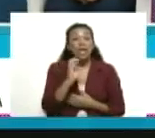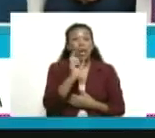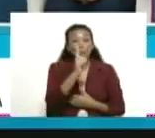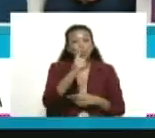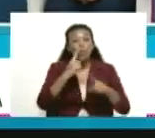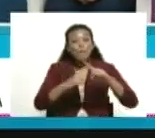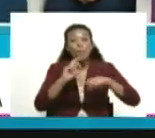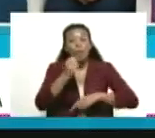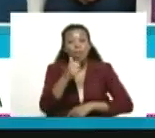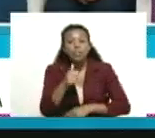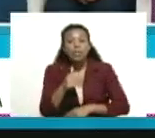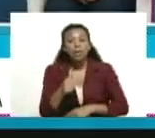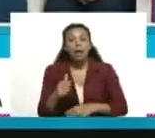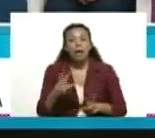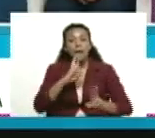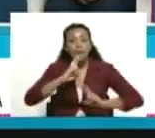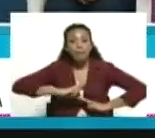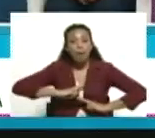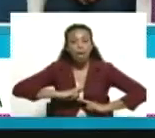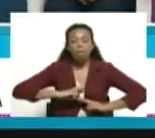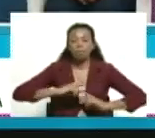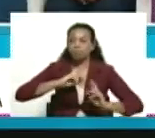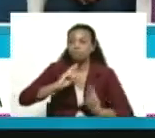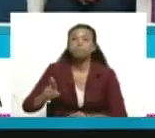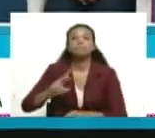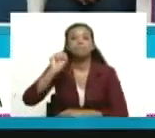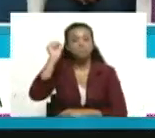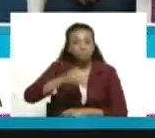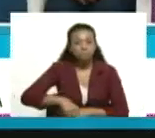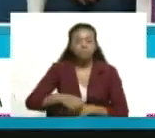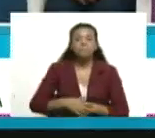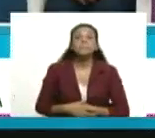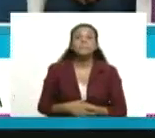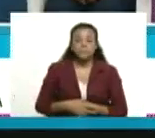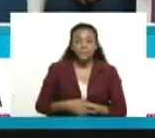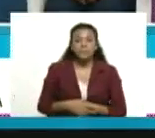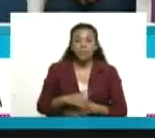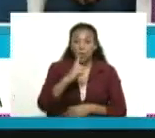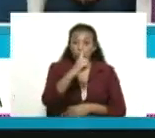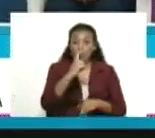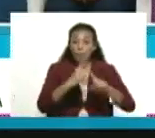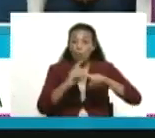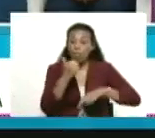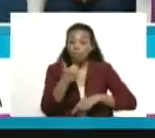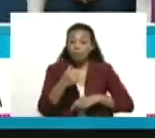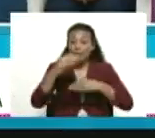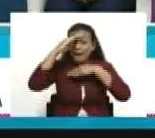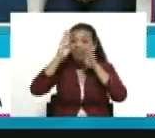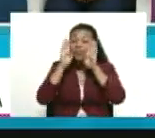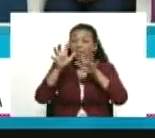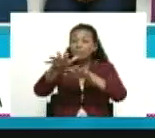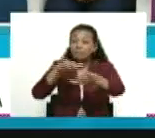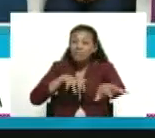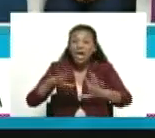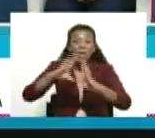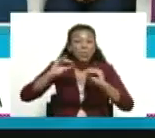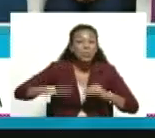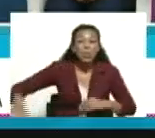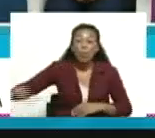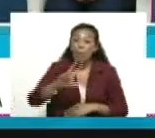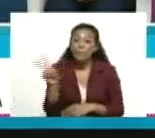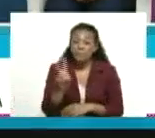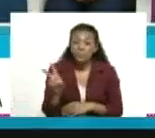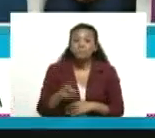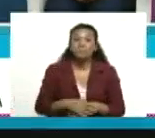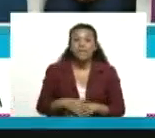por supuesto. De esta forma tan efectiva. Sí, tienen que ser el 1x10. El 1x10 tiene que atender a la población en todo el país.